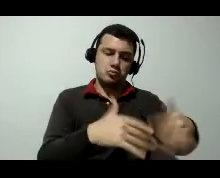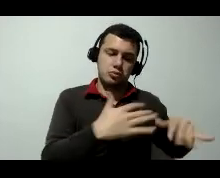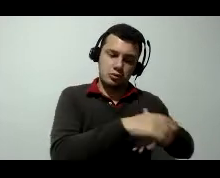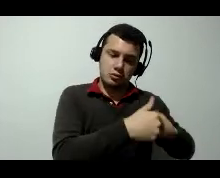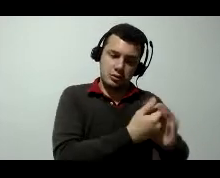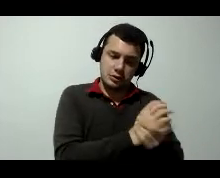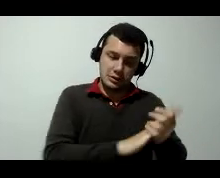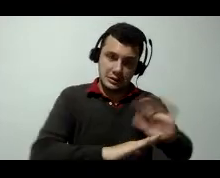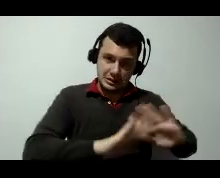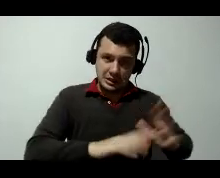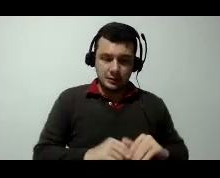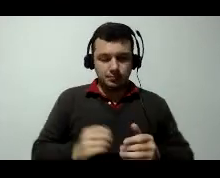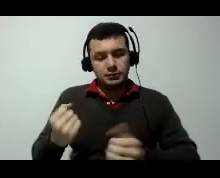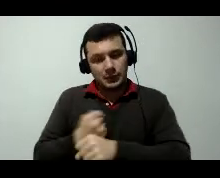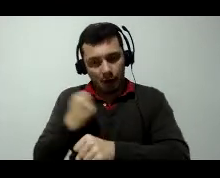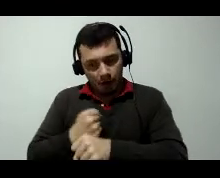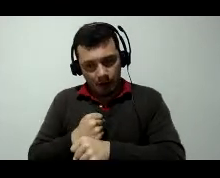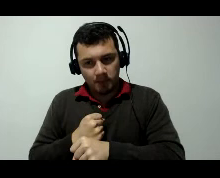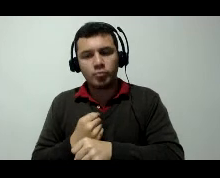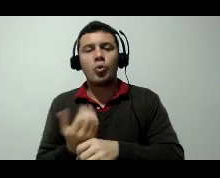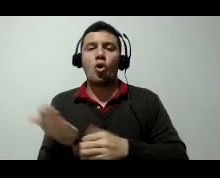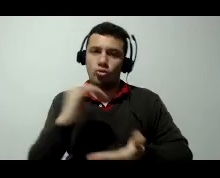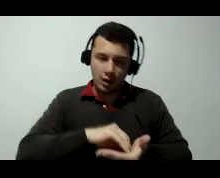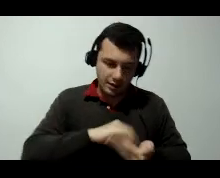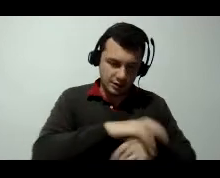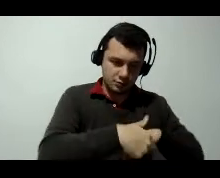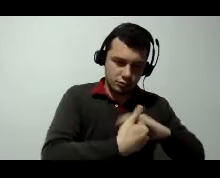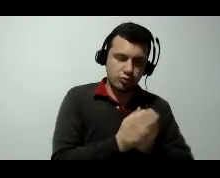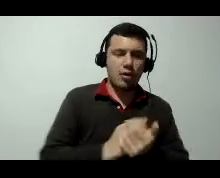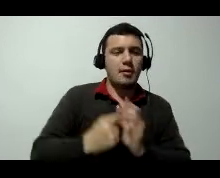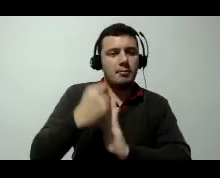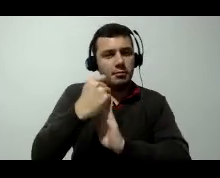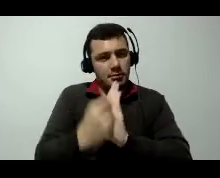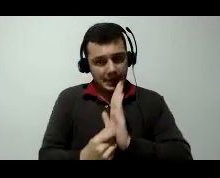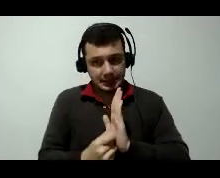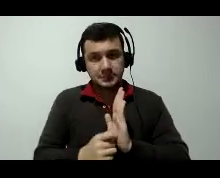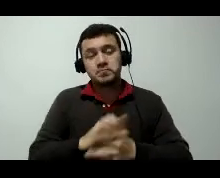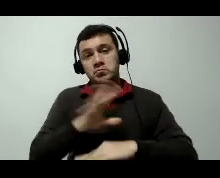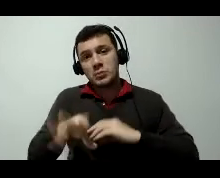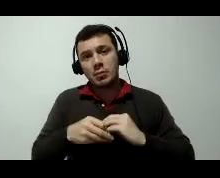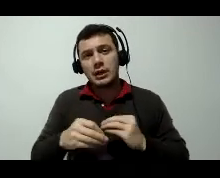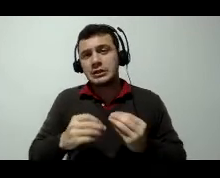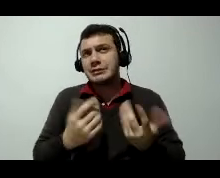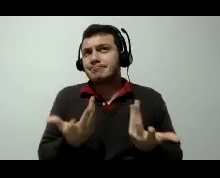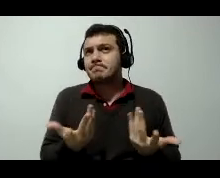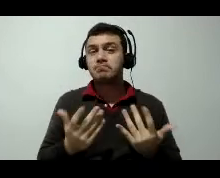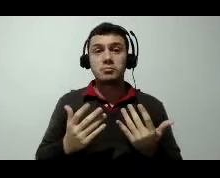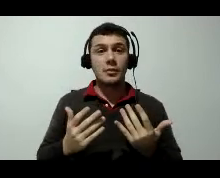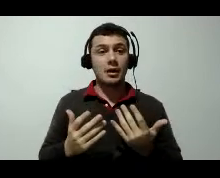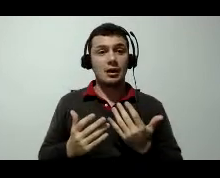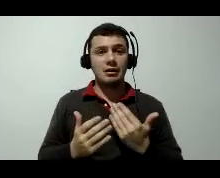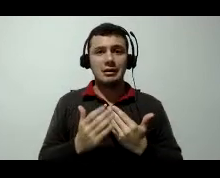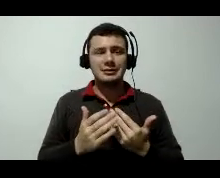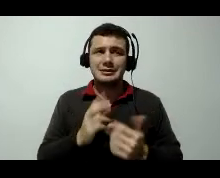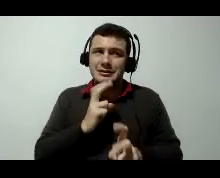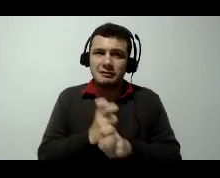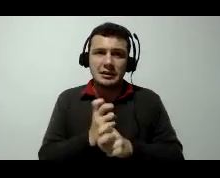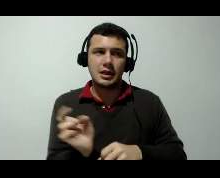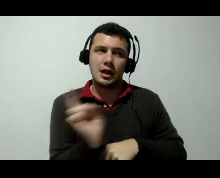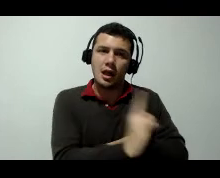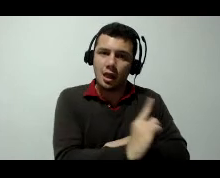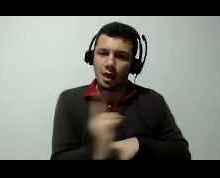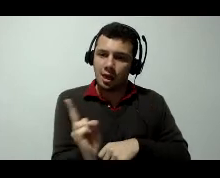con agua y jabón, podrías utilizar sustancias con bases alcohólicas, o sea, alcoholes glicerinados que tengan más del